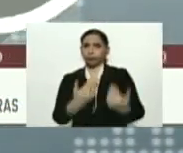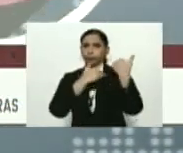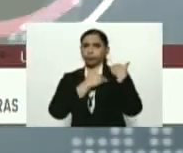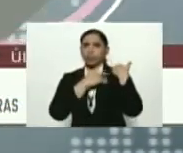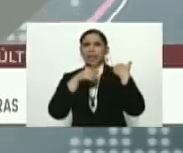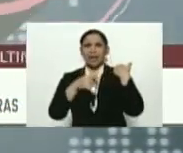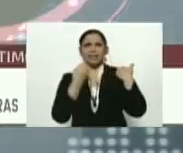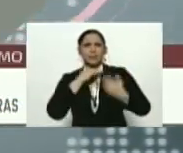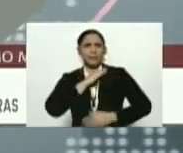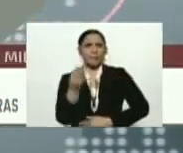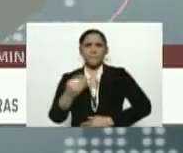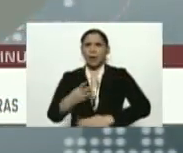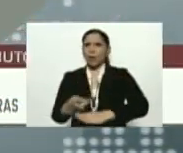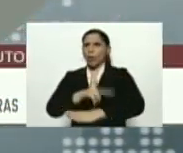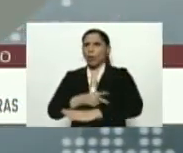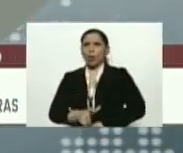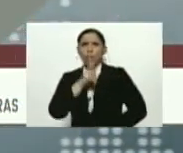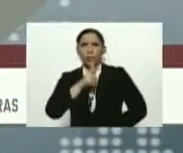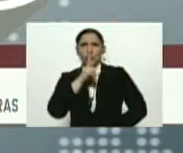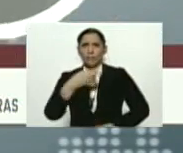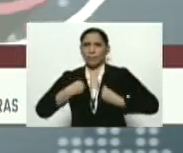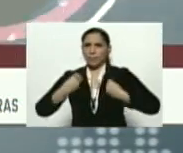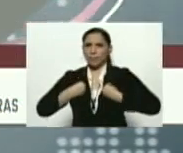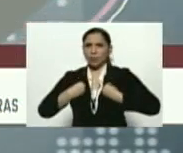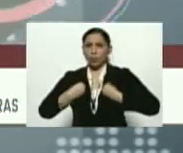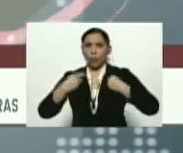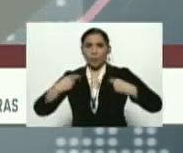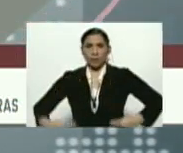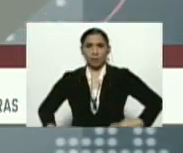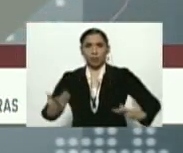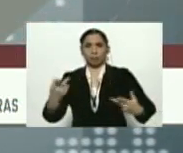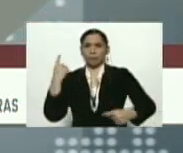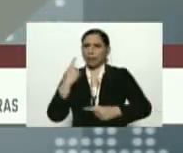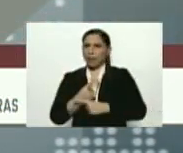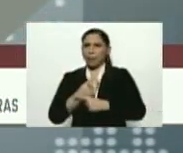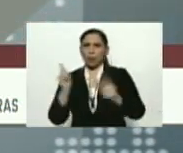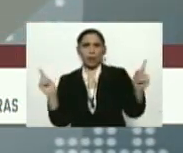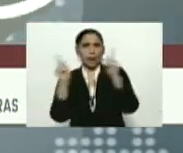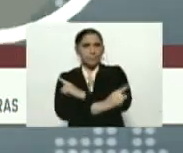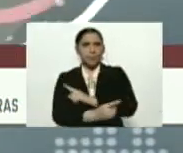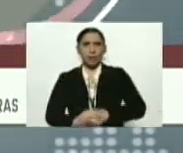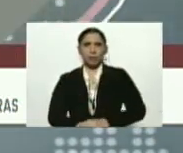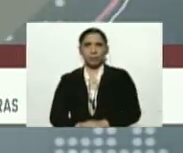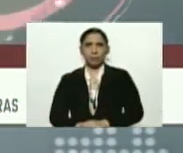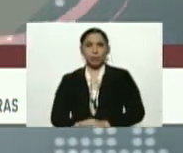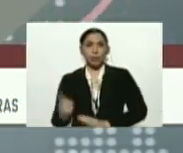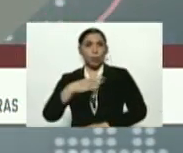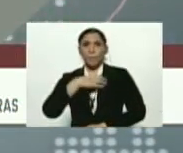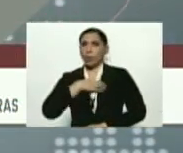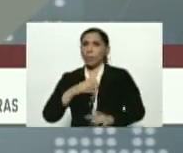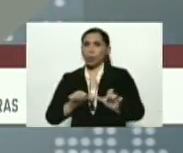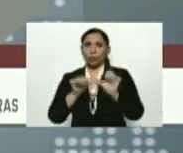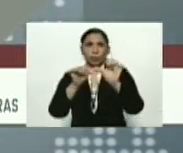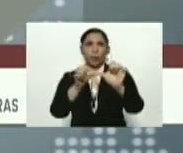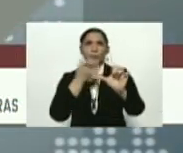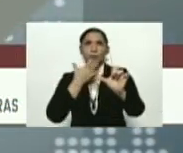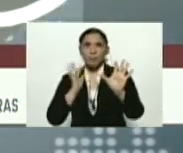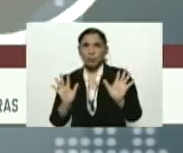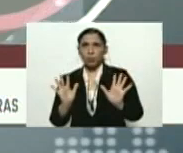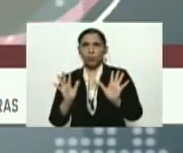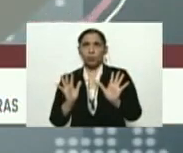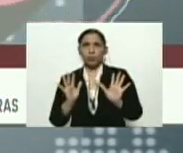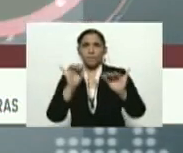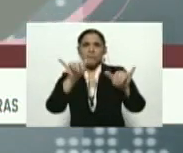las más terribles que ha sufrido la humanidad, es para saber que debemos cambiar, que no podemos continuar por el